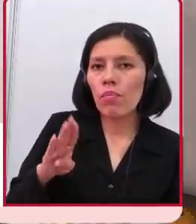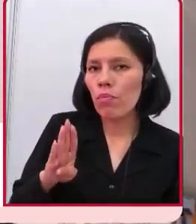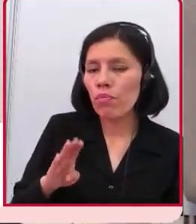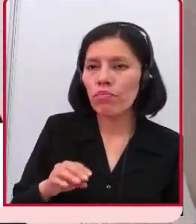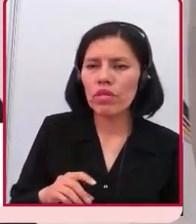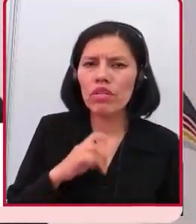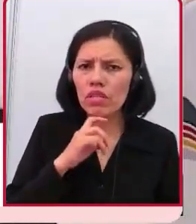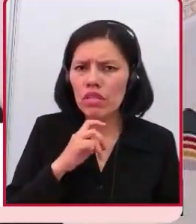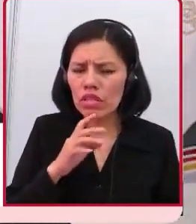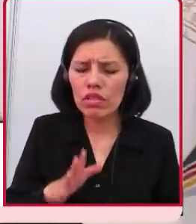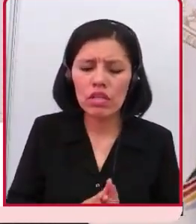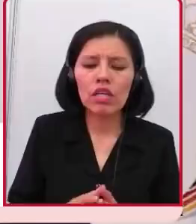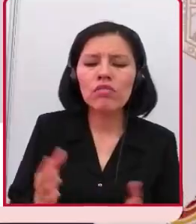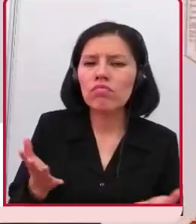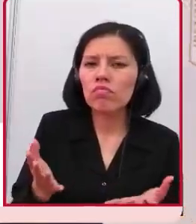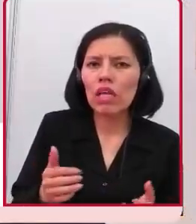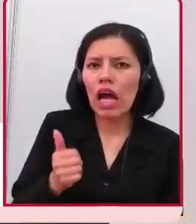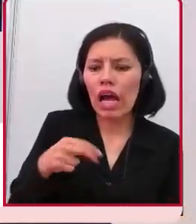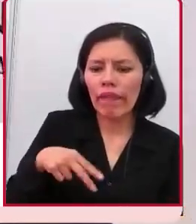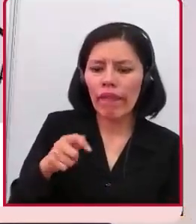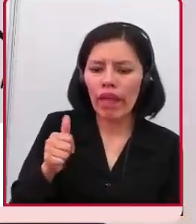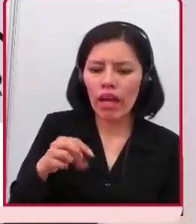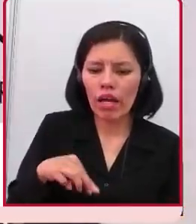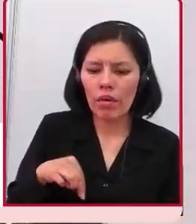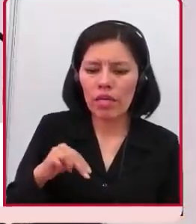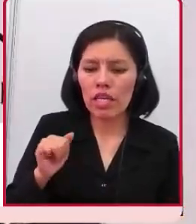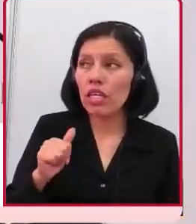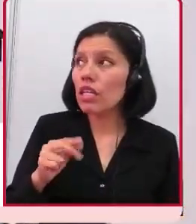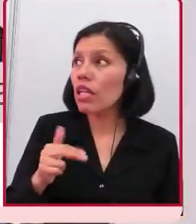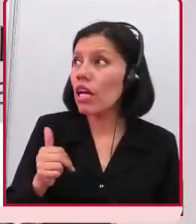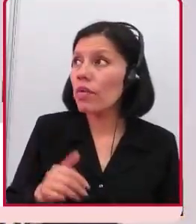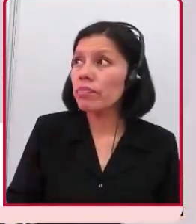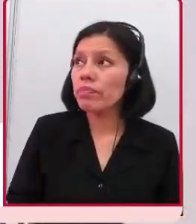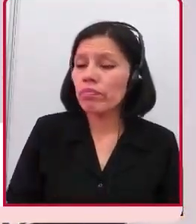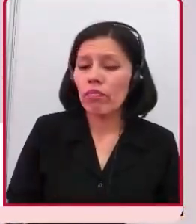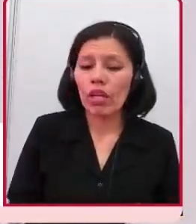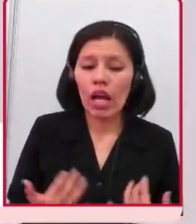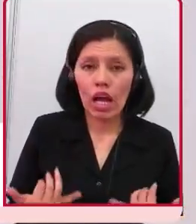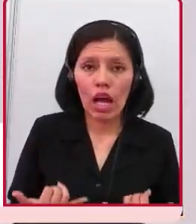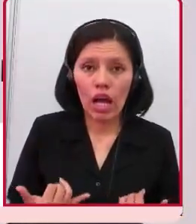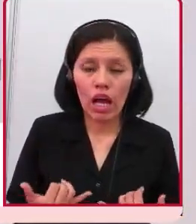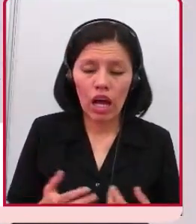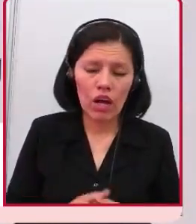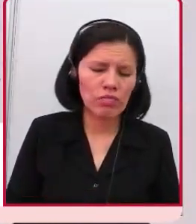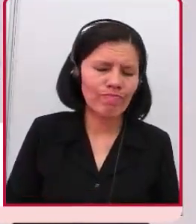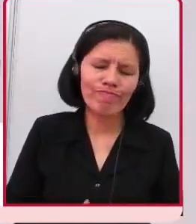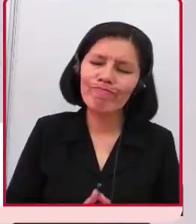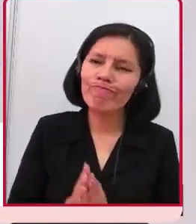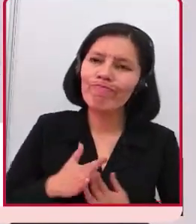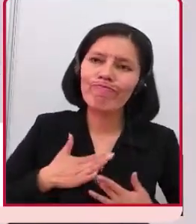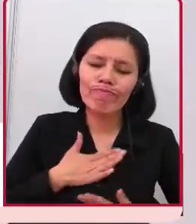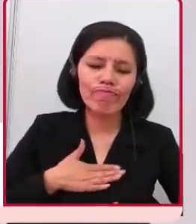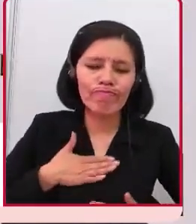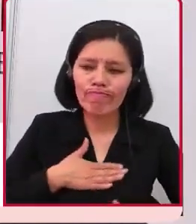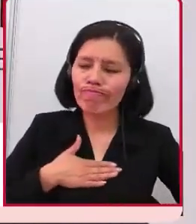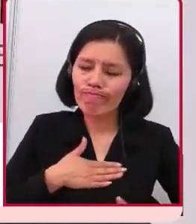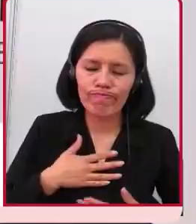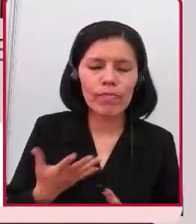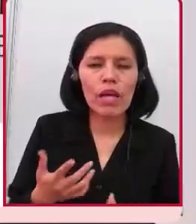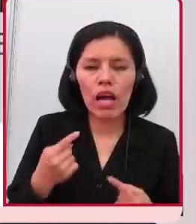Gracias. Bueno, buenos días con todos. Para mí es un gran honor estar presente hoy en el foro TIS de